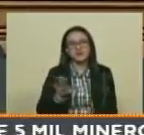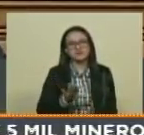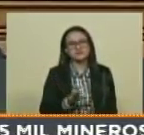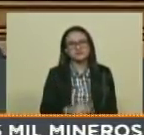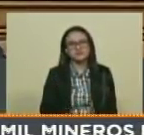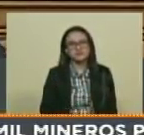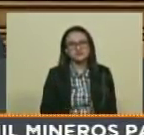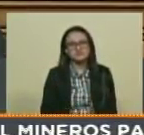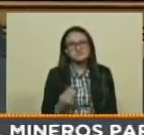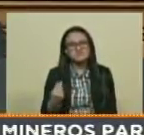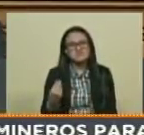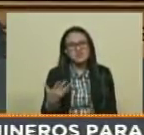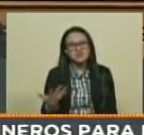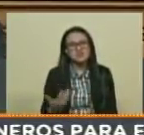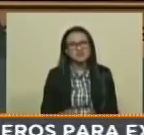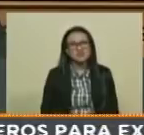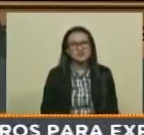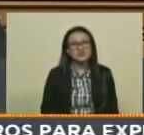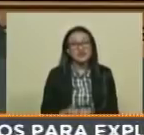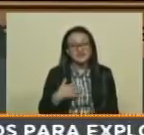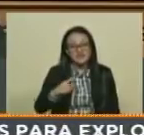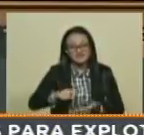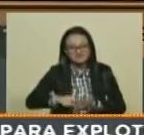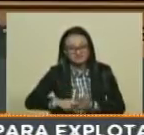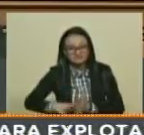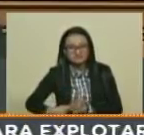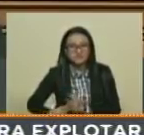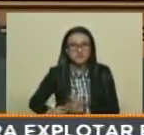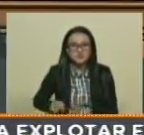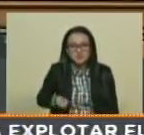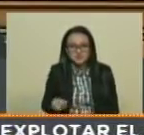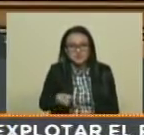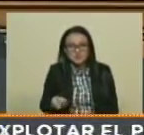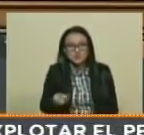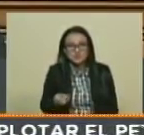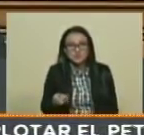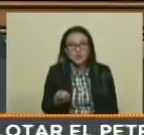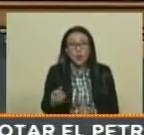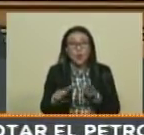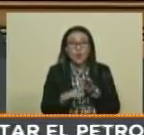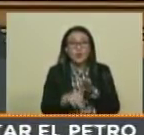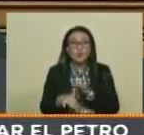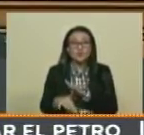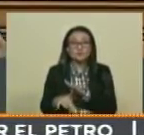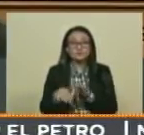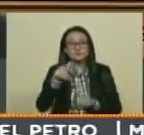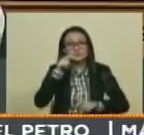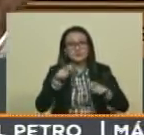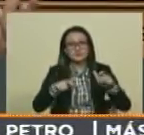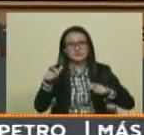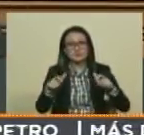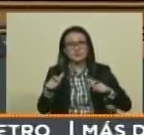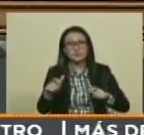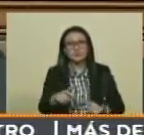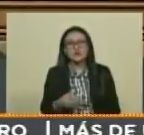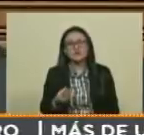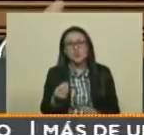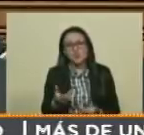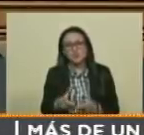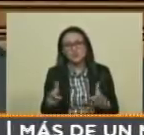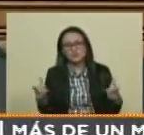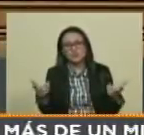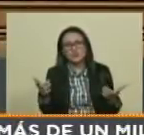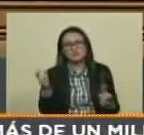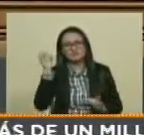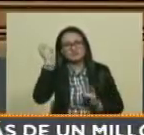¿Pero para qué? Para extorsionar a esos corruptos. Incluso a muchos de ellos hasta le